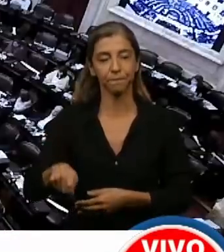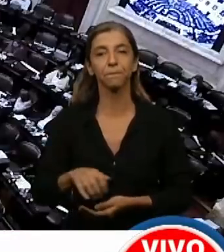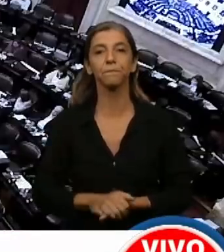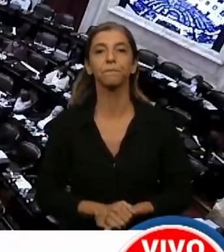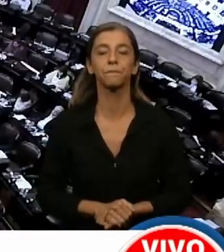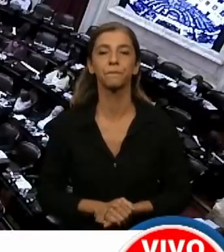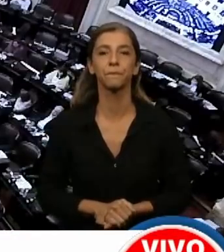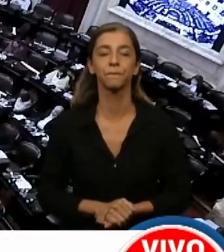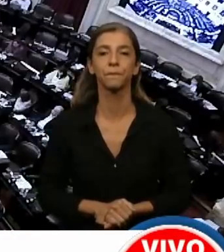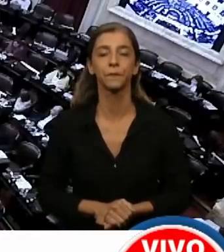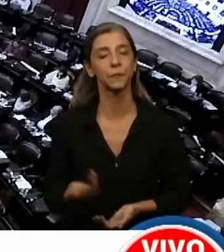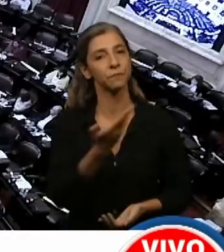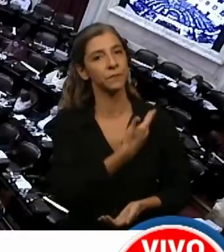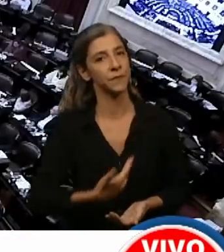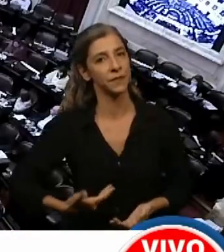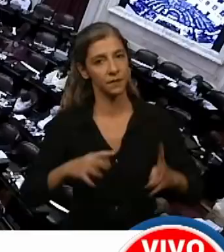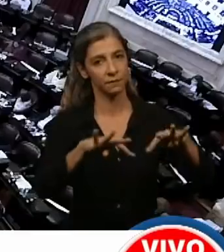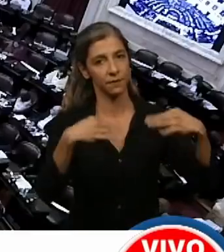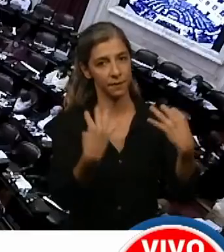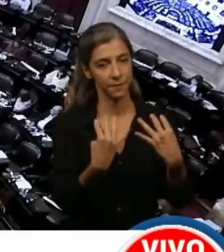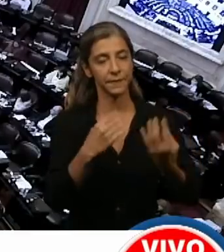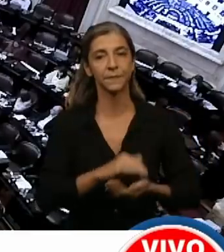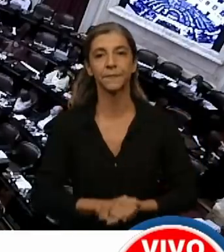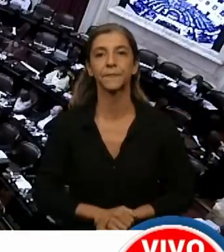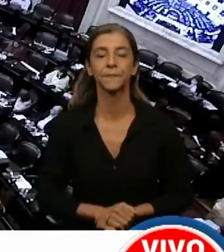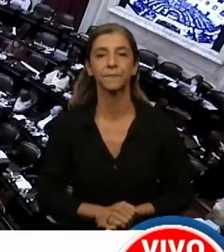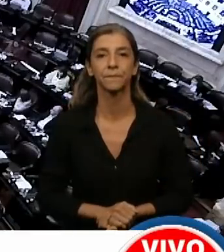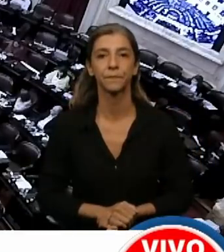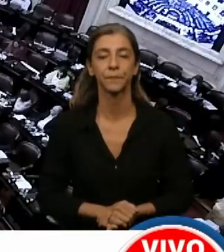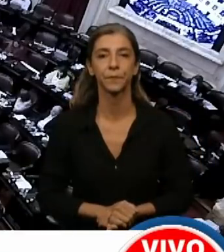Señor presidente, honorable Cámara,